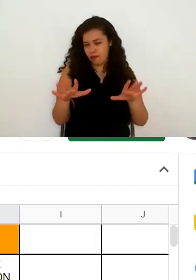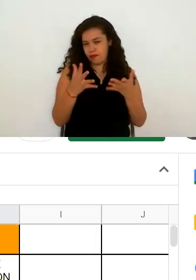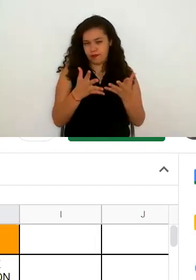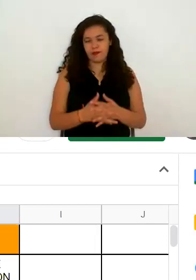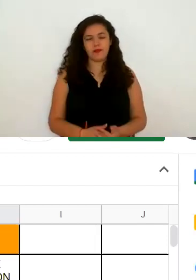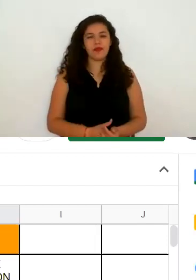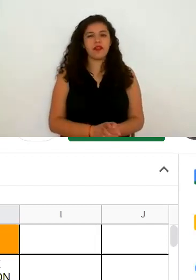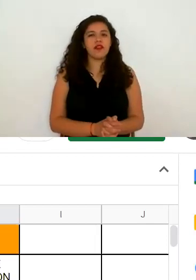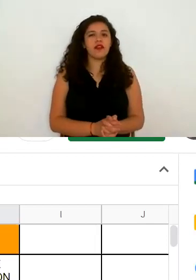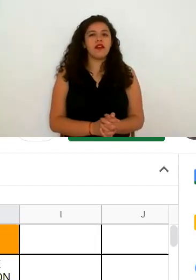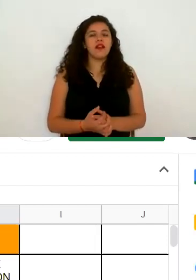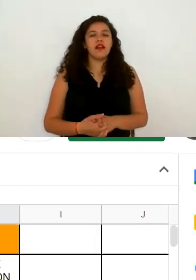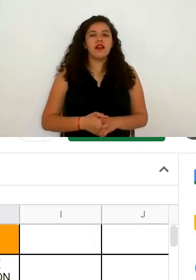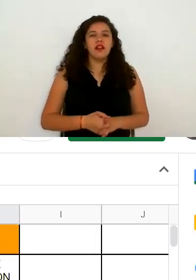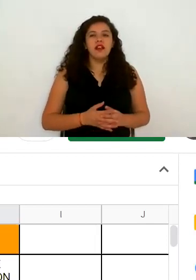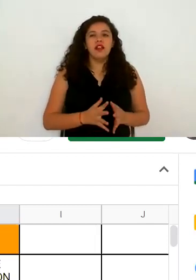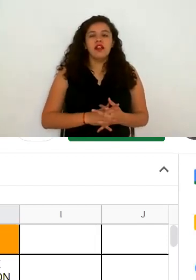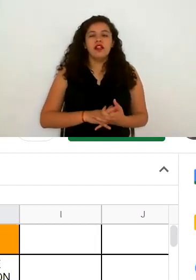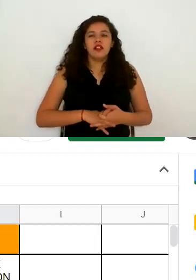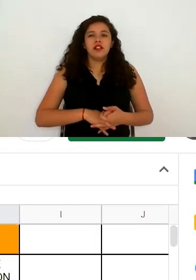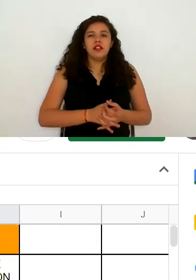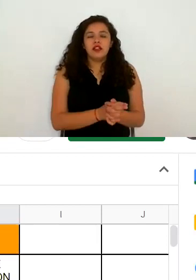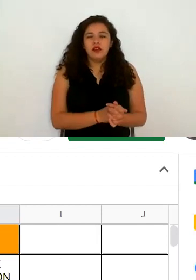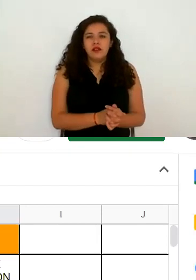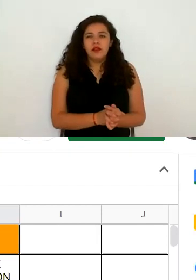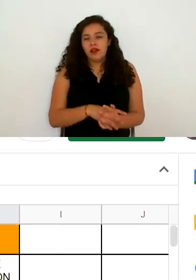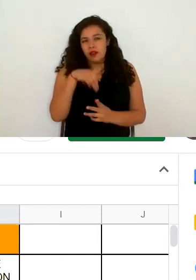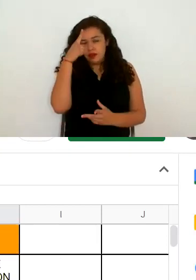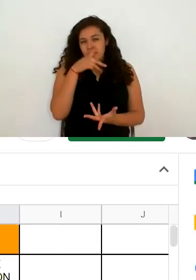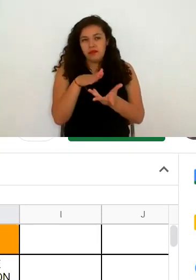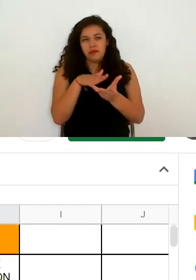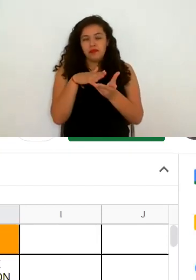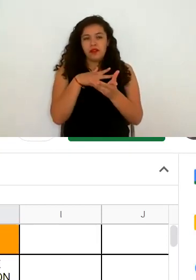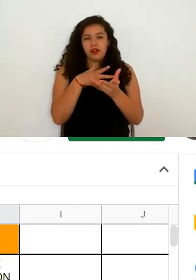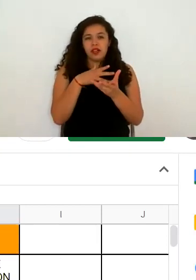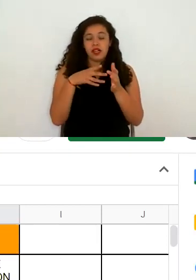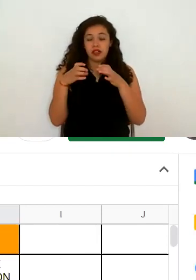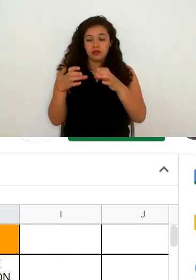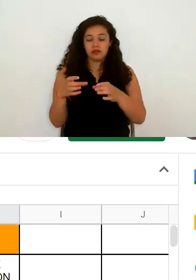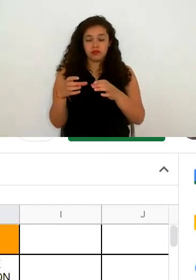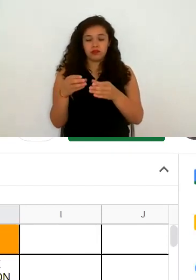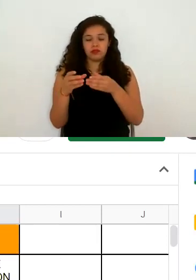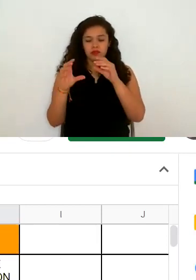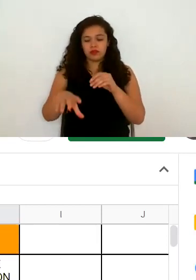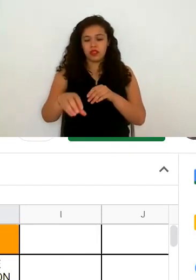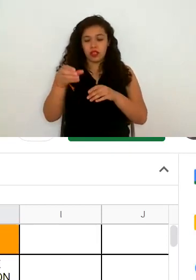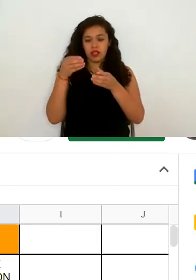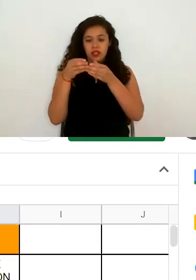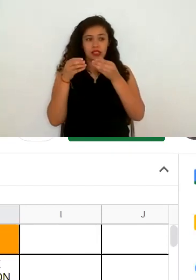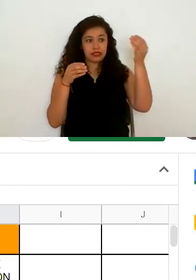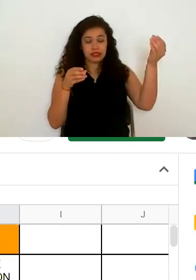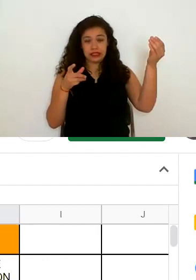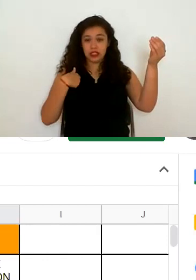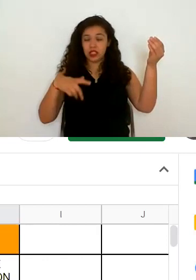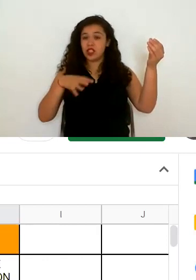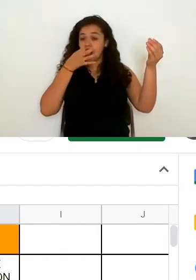Entonces, como que reemplazamos el expediente para dejar una nota y si en algún